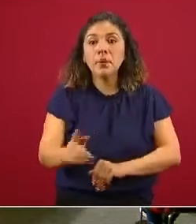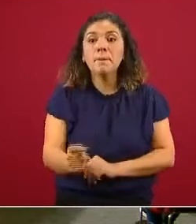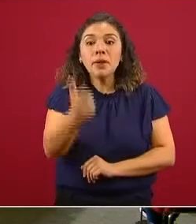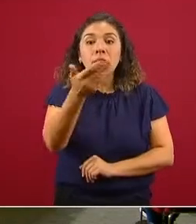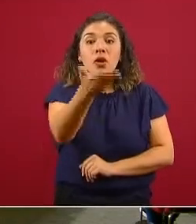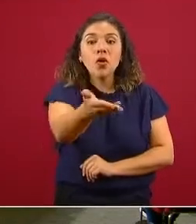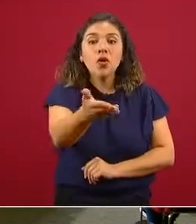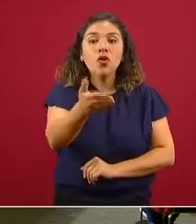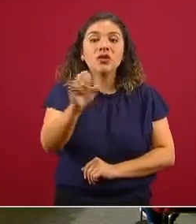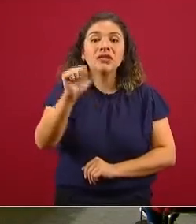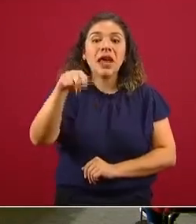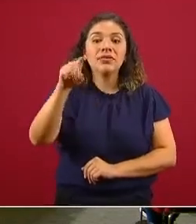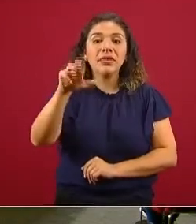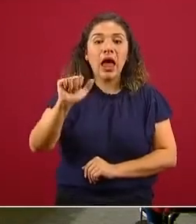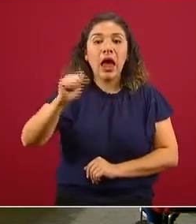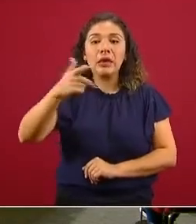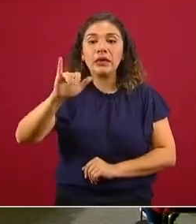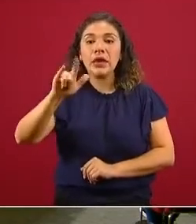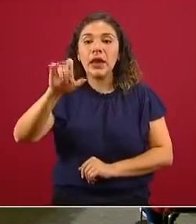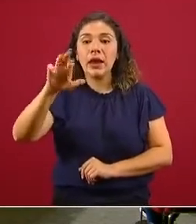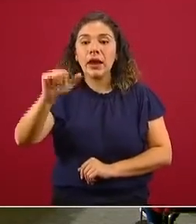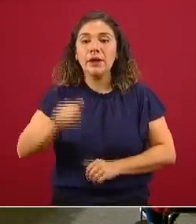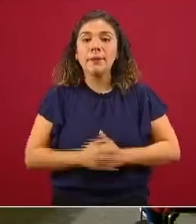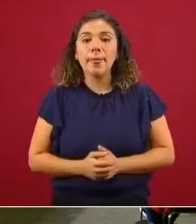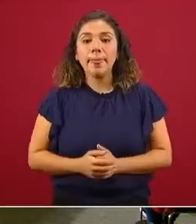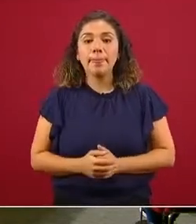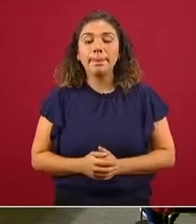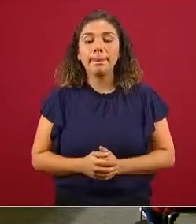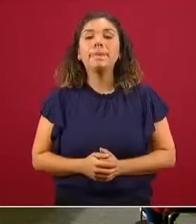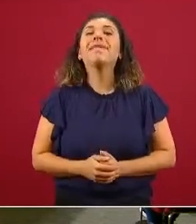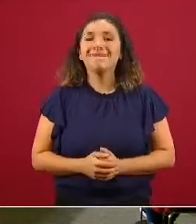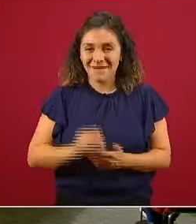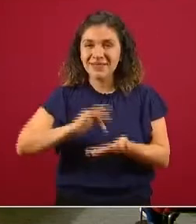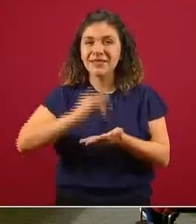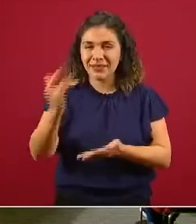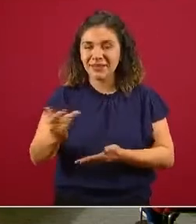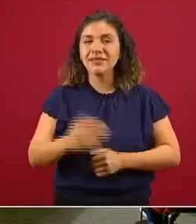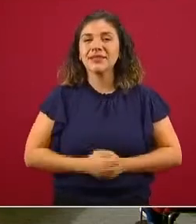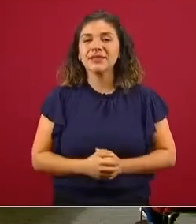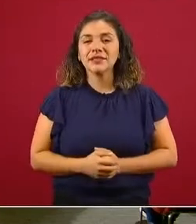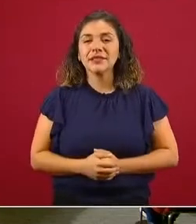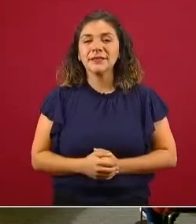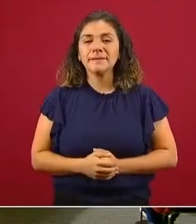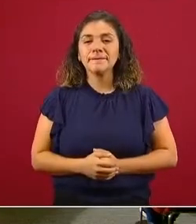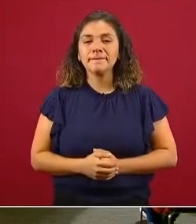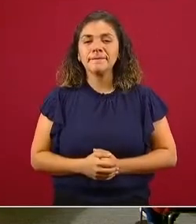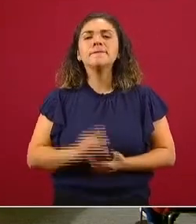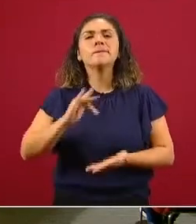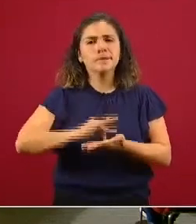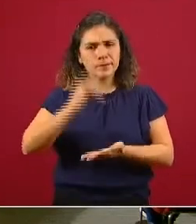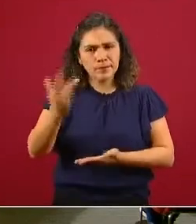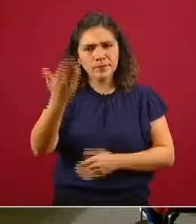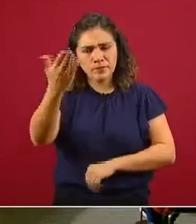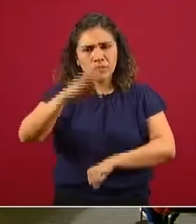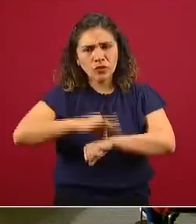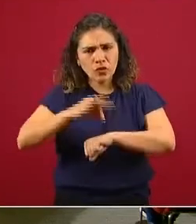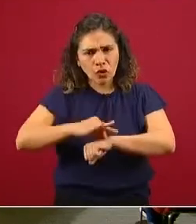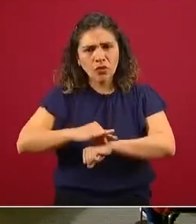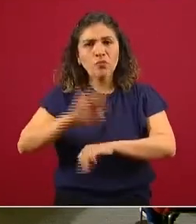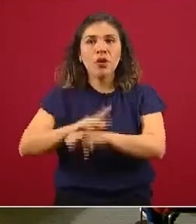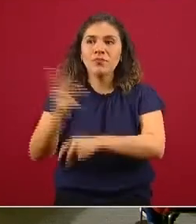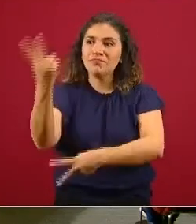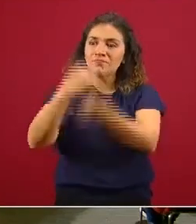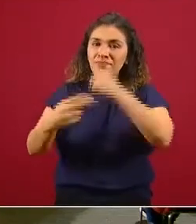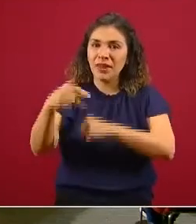a darle la palabra a Sandra Aguilera, que no había estado. Muchas gracias, gracias doctor Gatell. Muchísimas gracias doctor Lehmann por